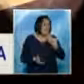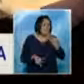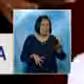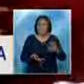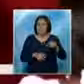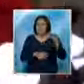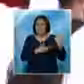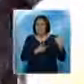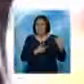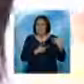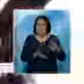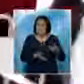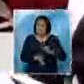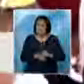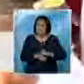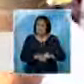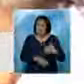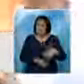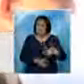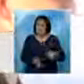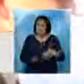este entrenamiento mortal.